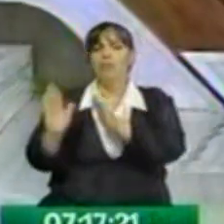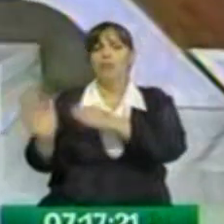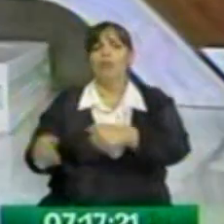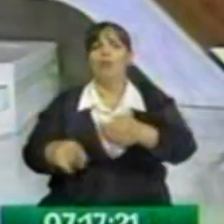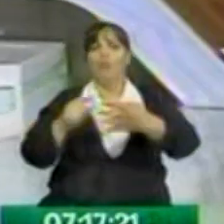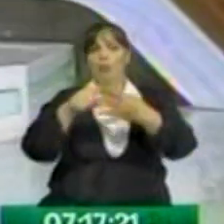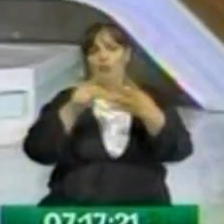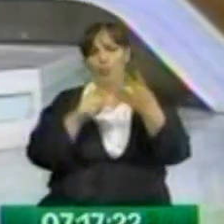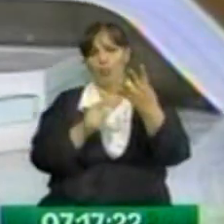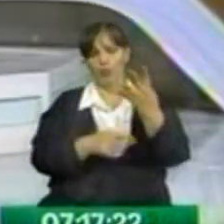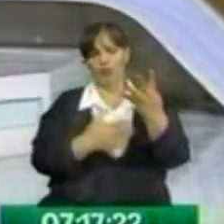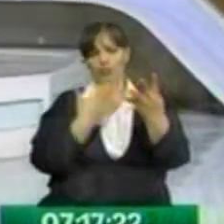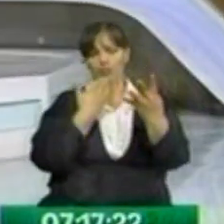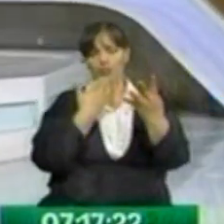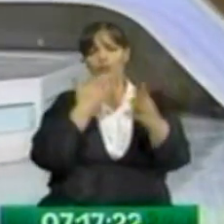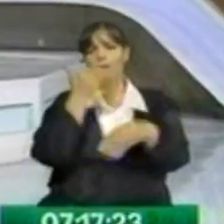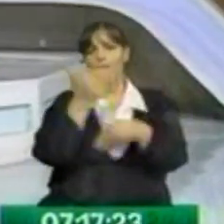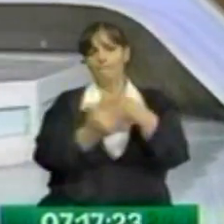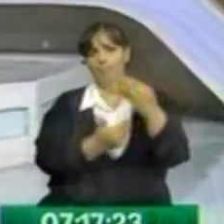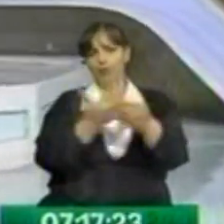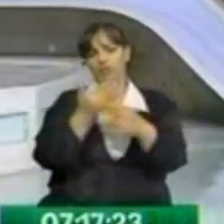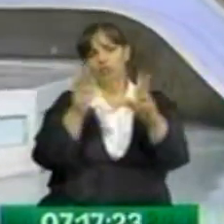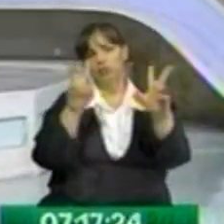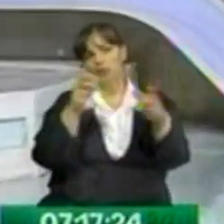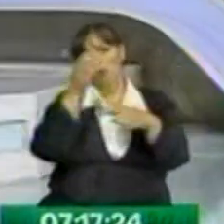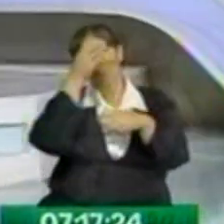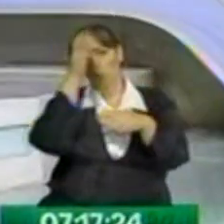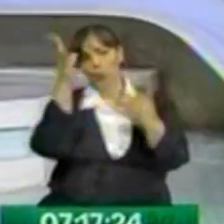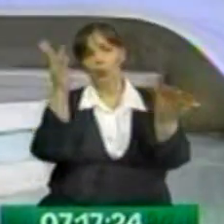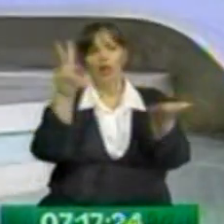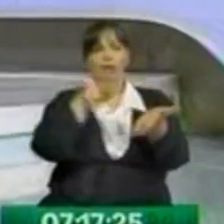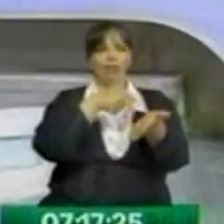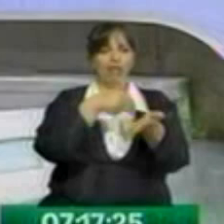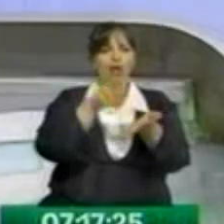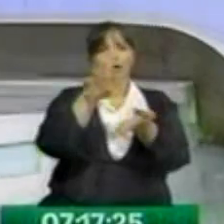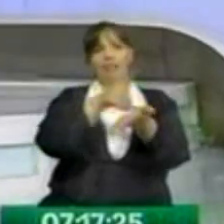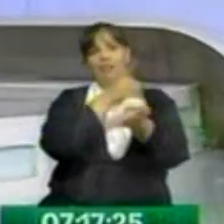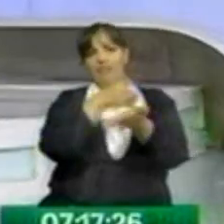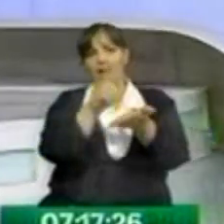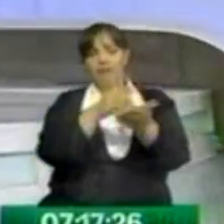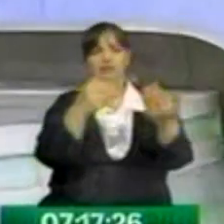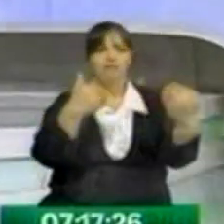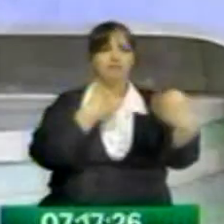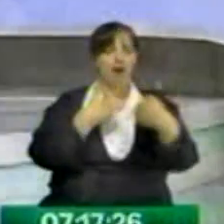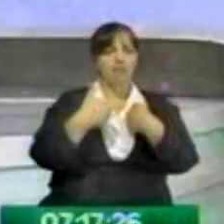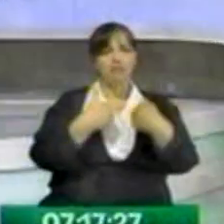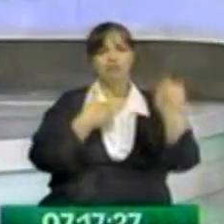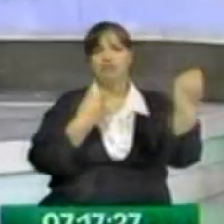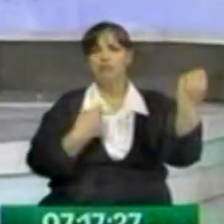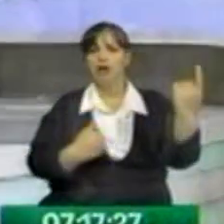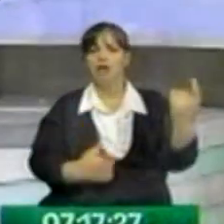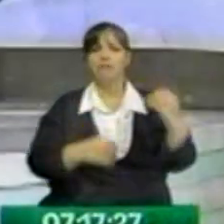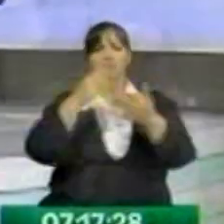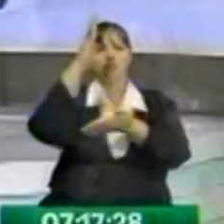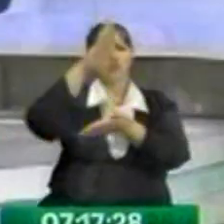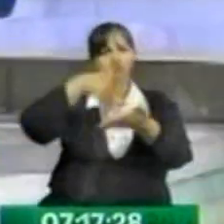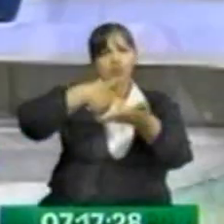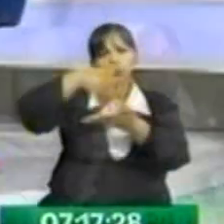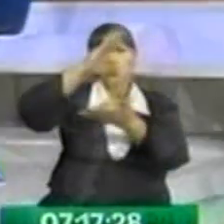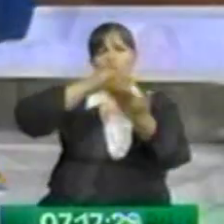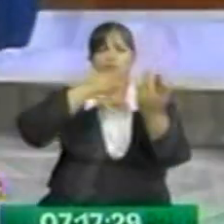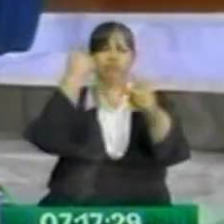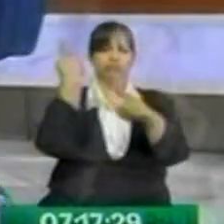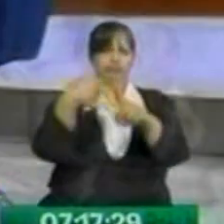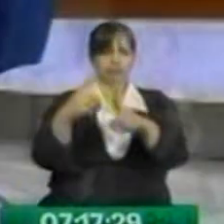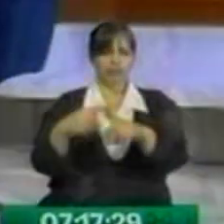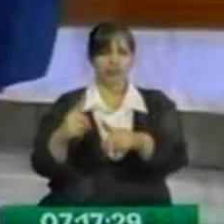procesos que tienen que ver con las artes y con la cultura en general, encaminados a dinamizar estas industrias culturales y creativas,